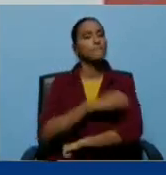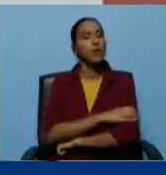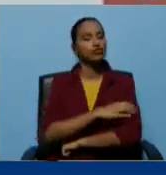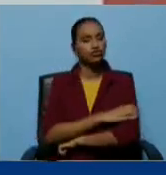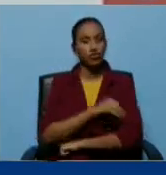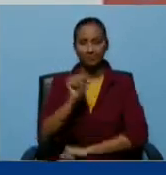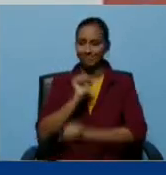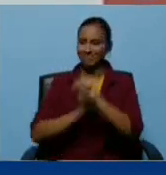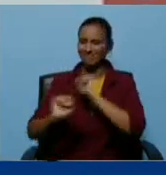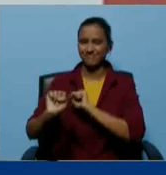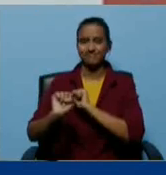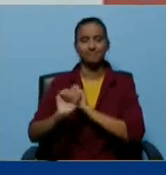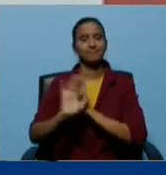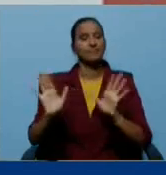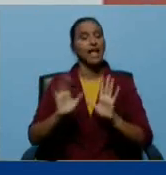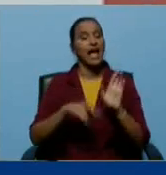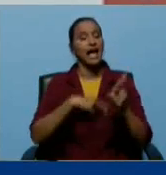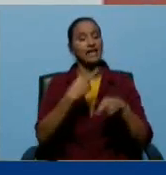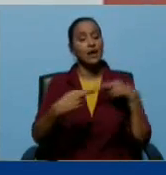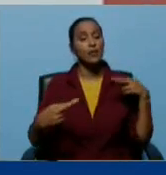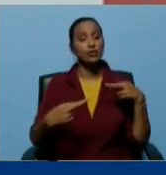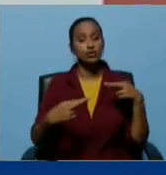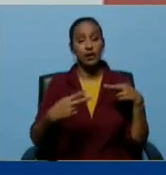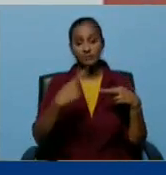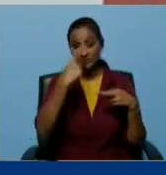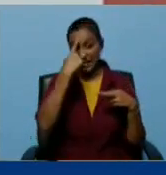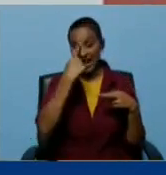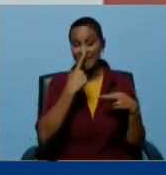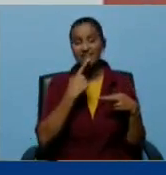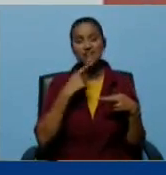revolución tiene un carácter antifascista.